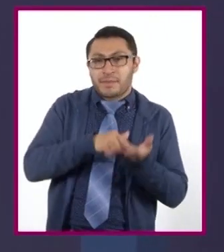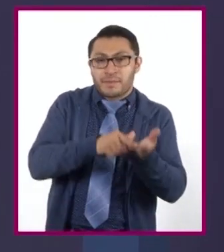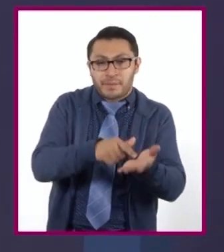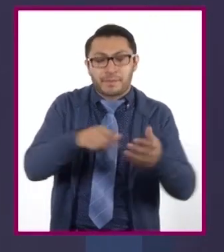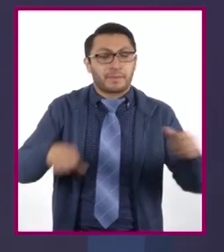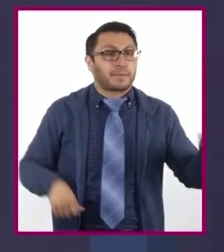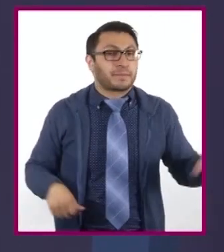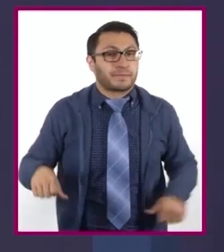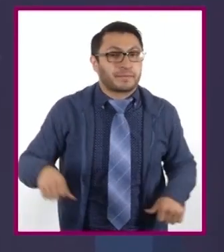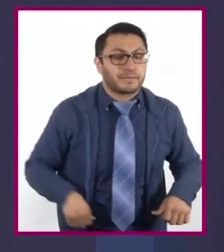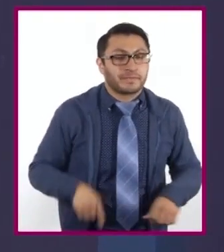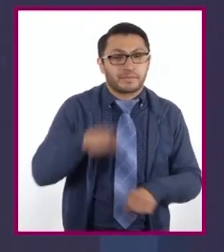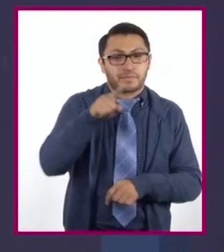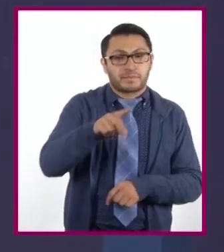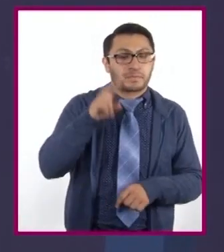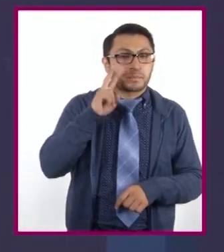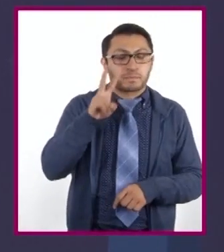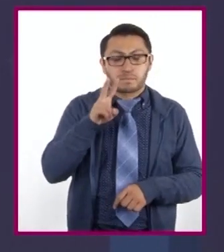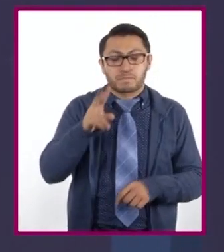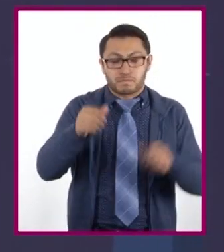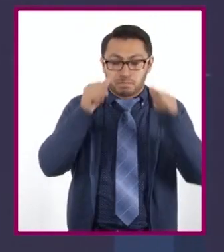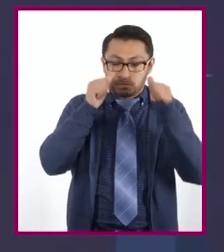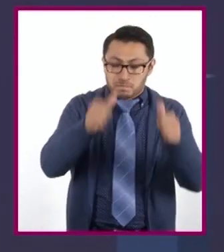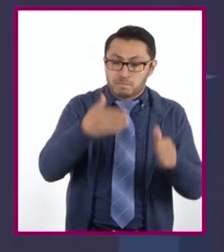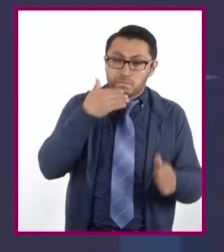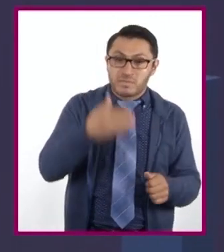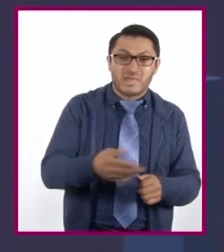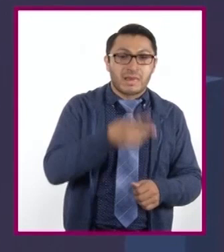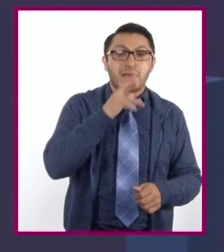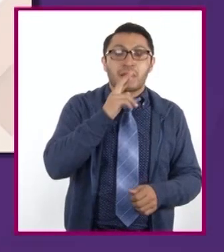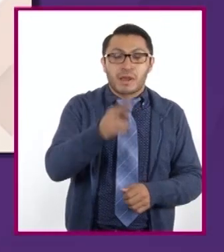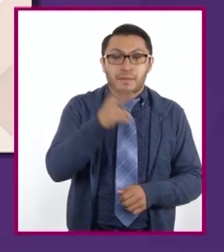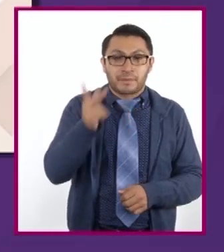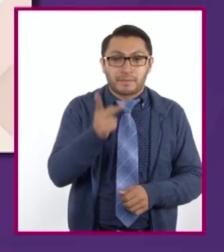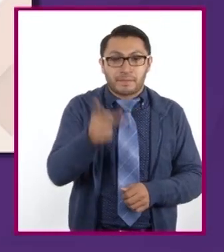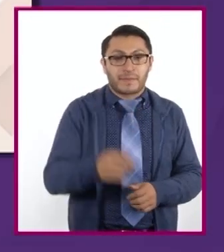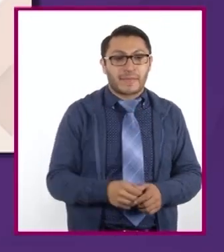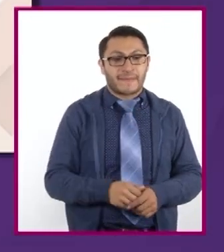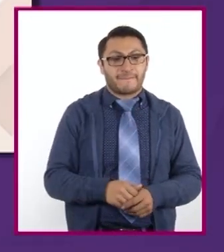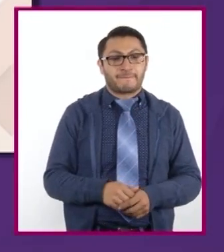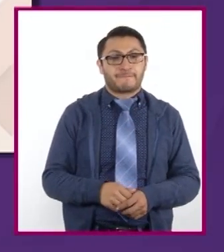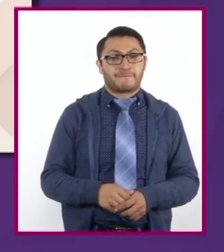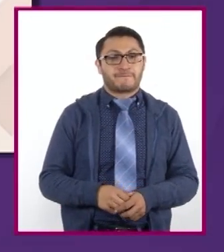actividad. Observen muy bien y respondan a cada pregunta.